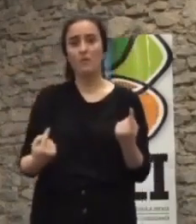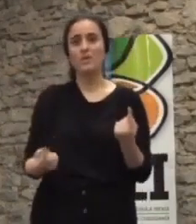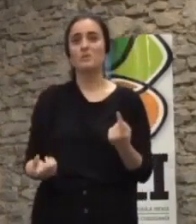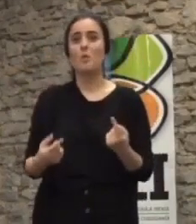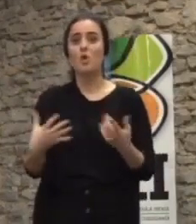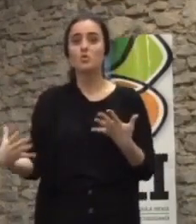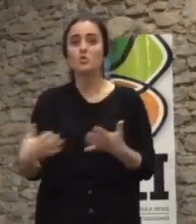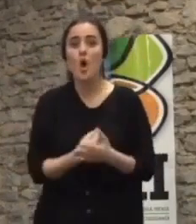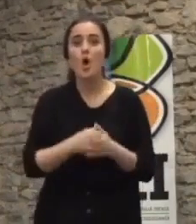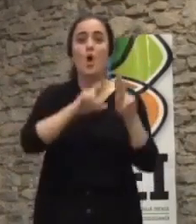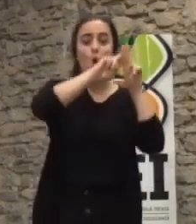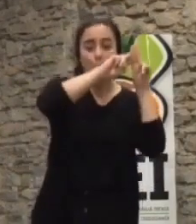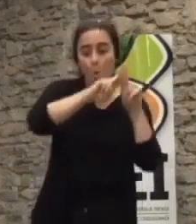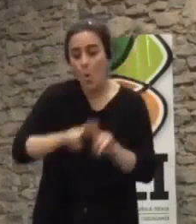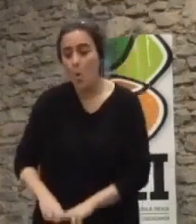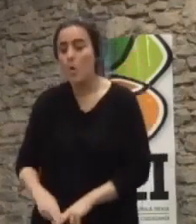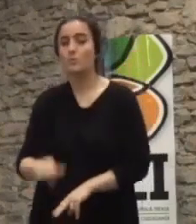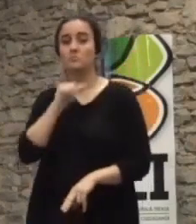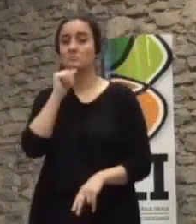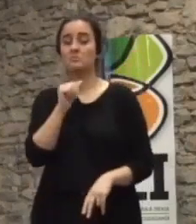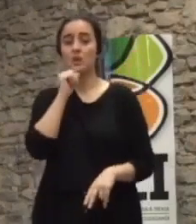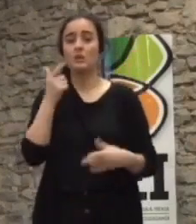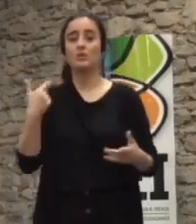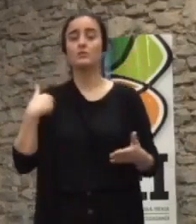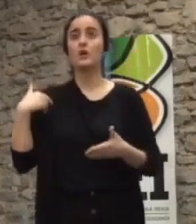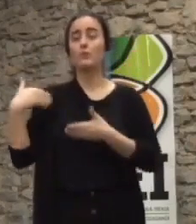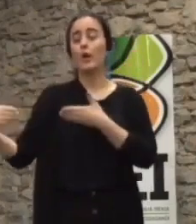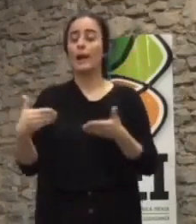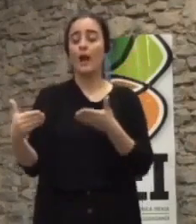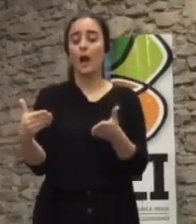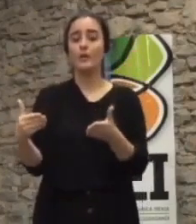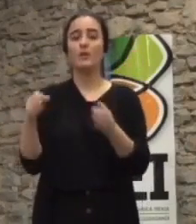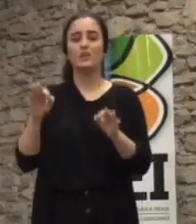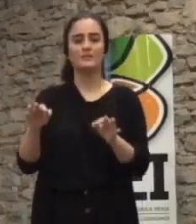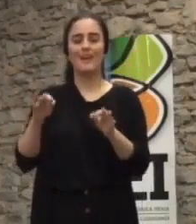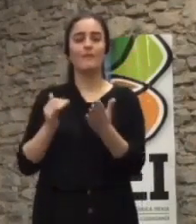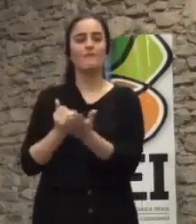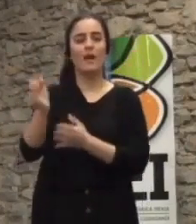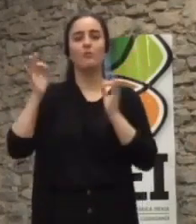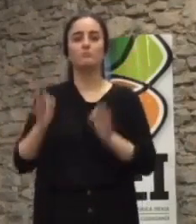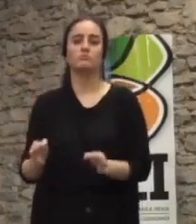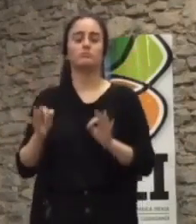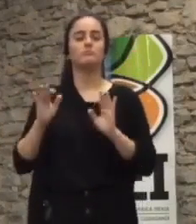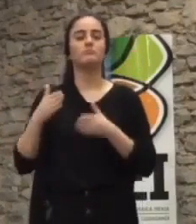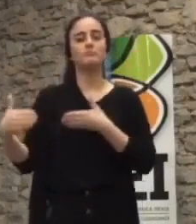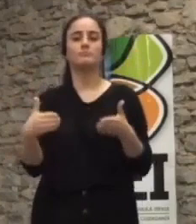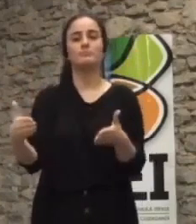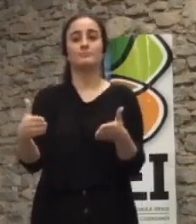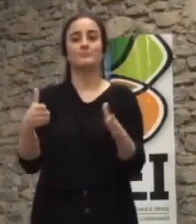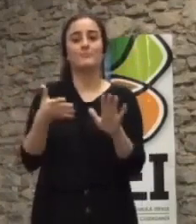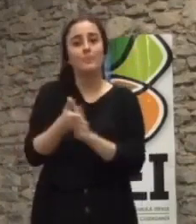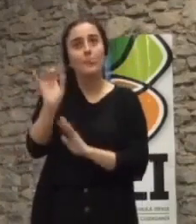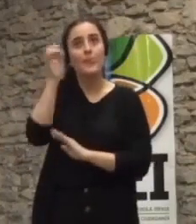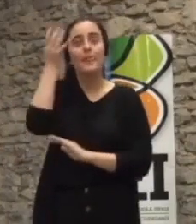analizar todo de nuevo, realiza un camino, lo deja implantado en el cerebro y ahí se queda. Esa idea es la que luego va a